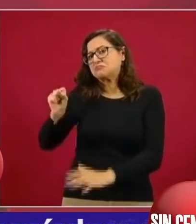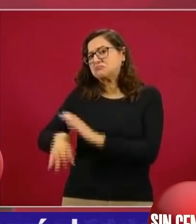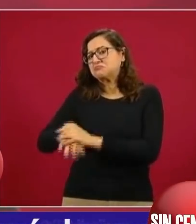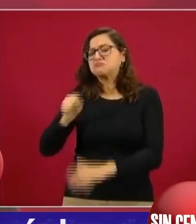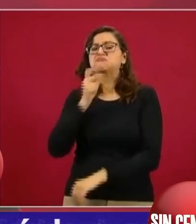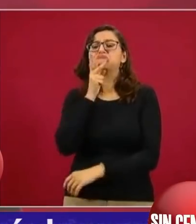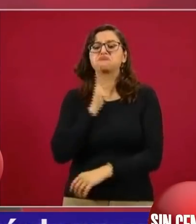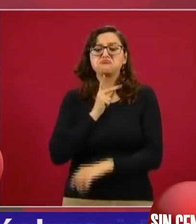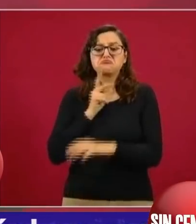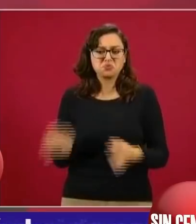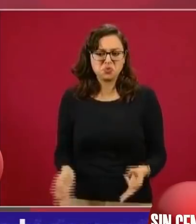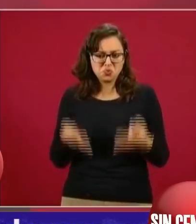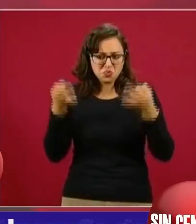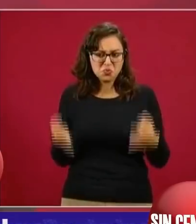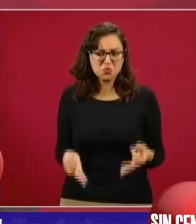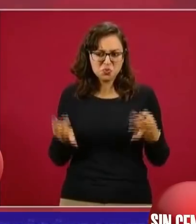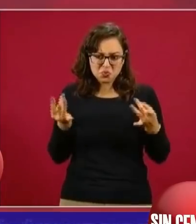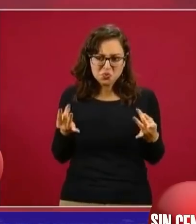de calidad,